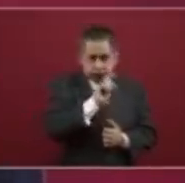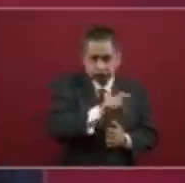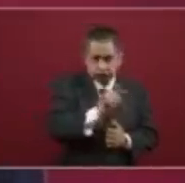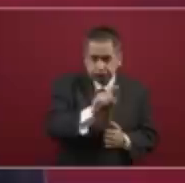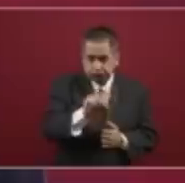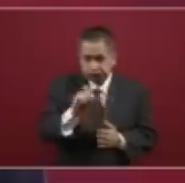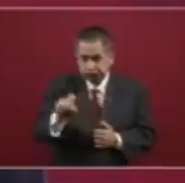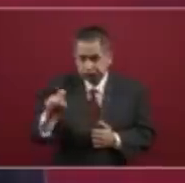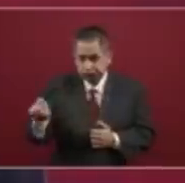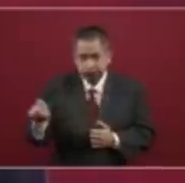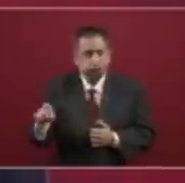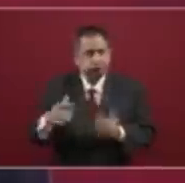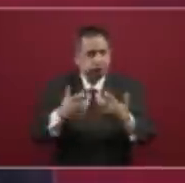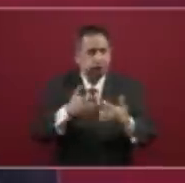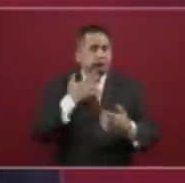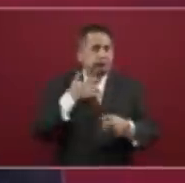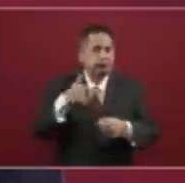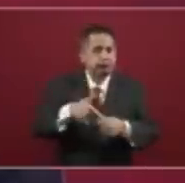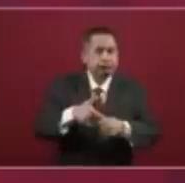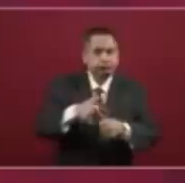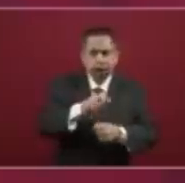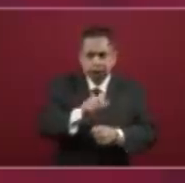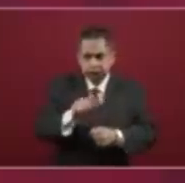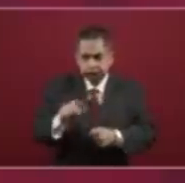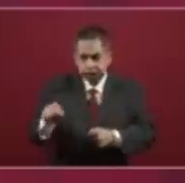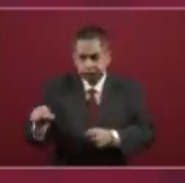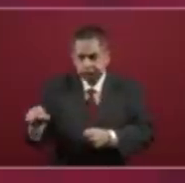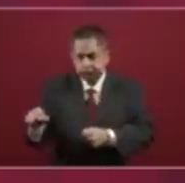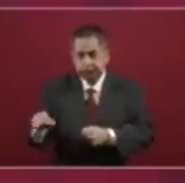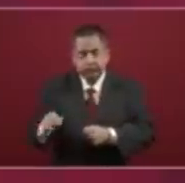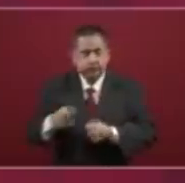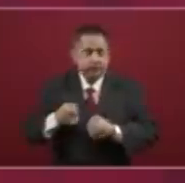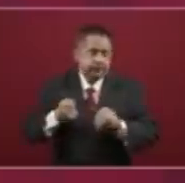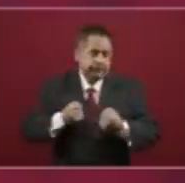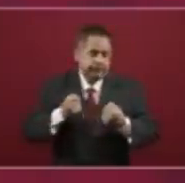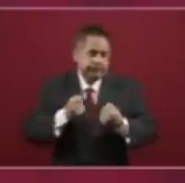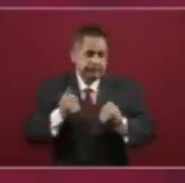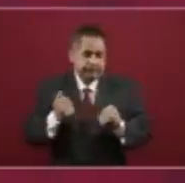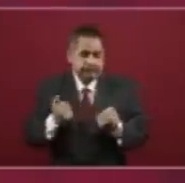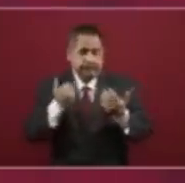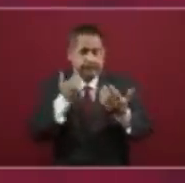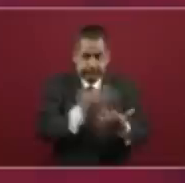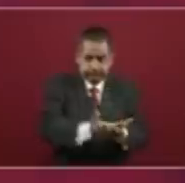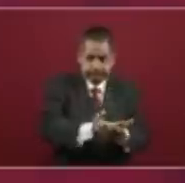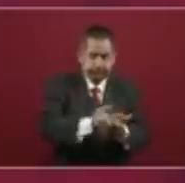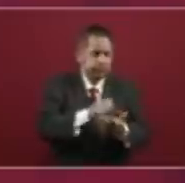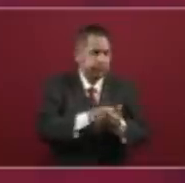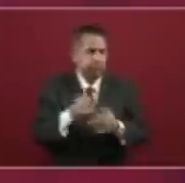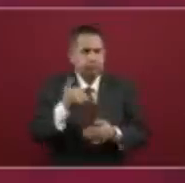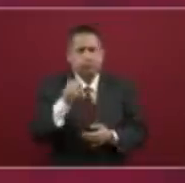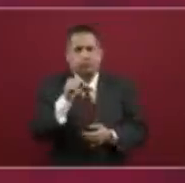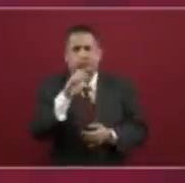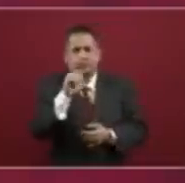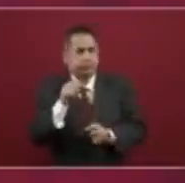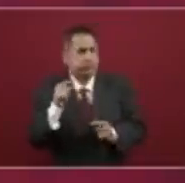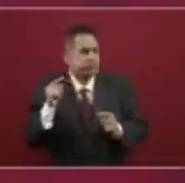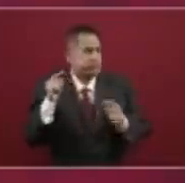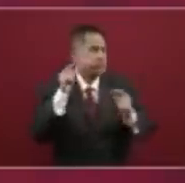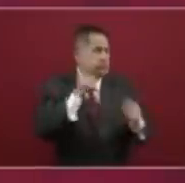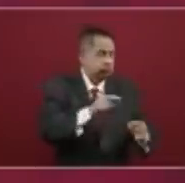estaciones en donde para llegar a La Yesca